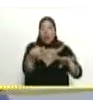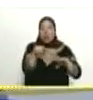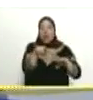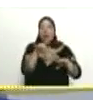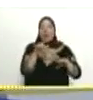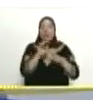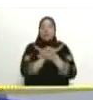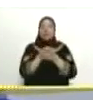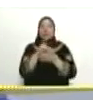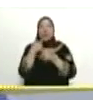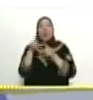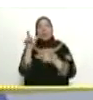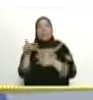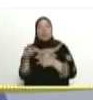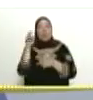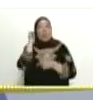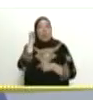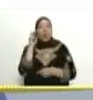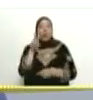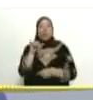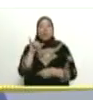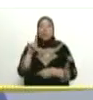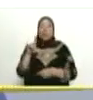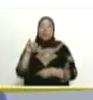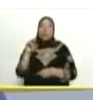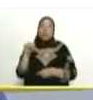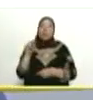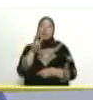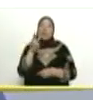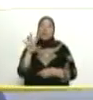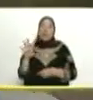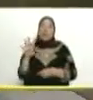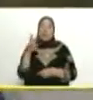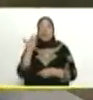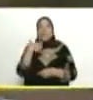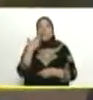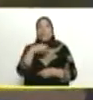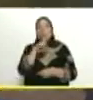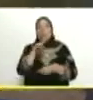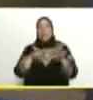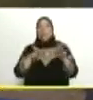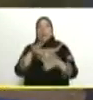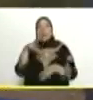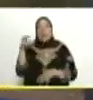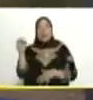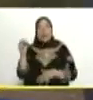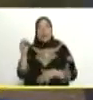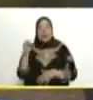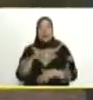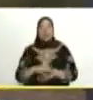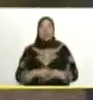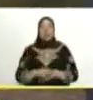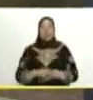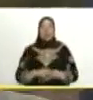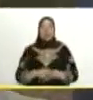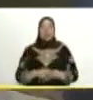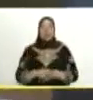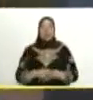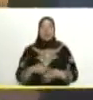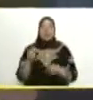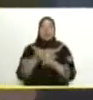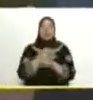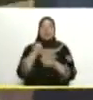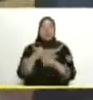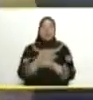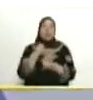A Yuriber Durán, jefa de calle de la Manzana 25, 26 y 30. Ah, le toca bastante